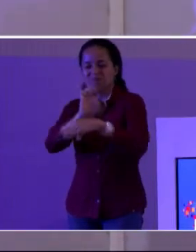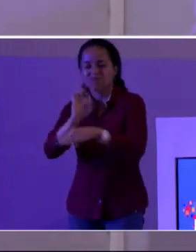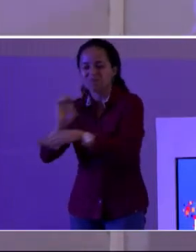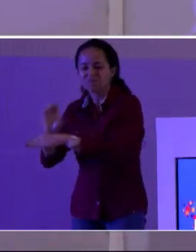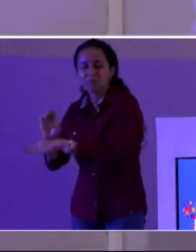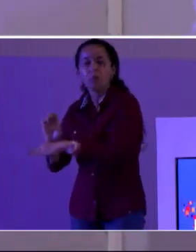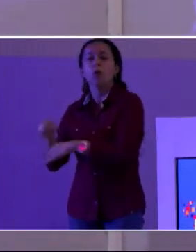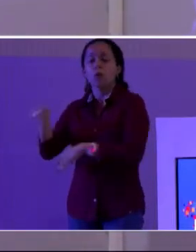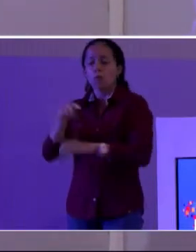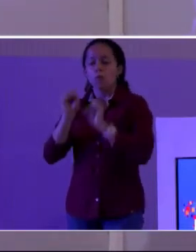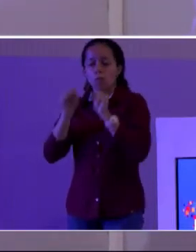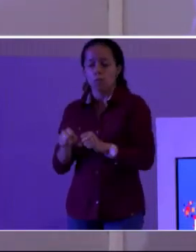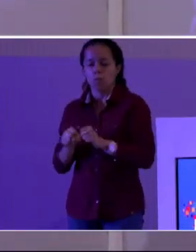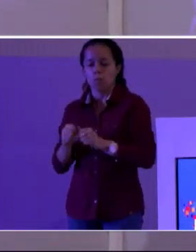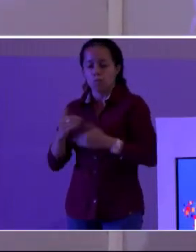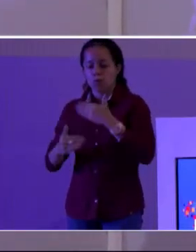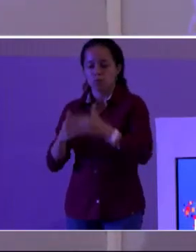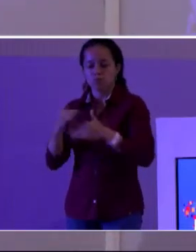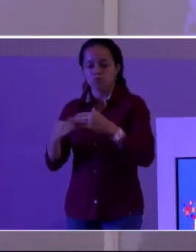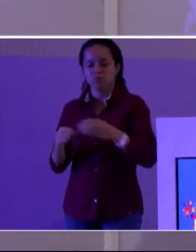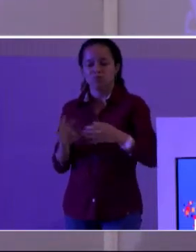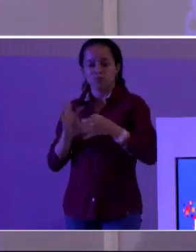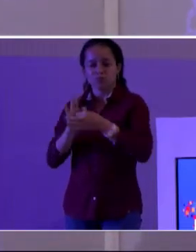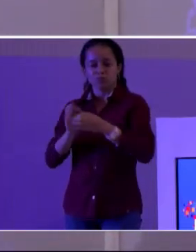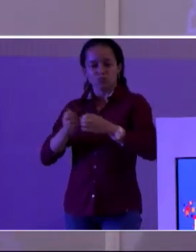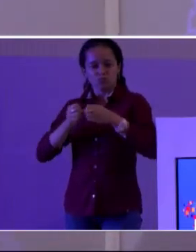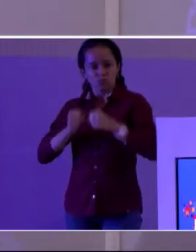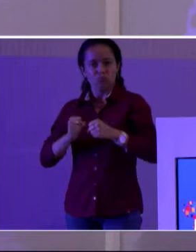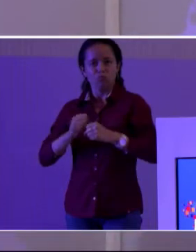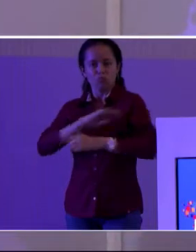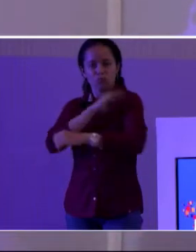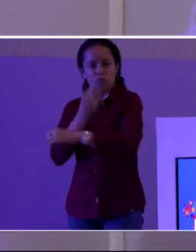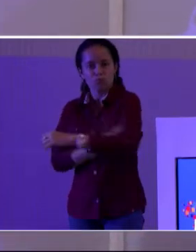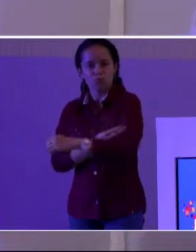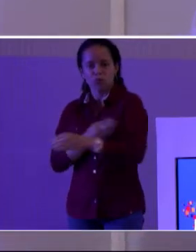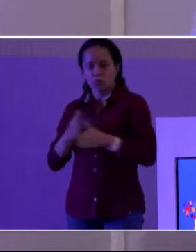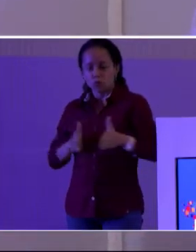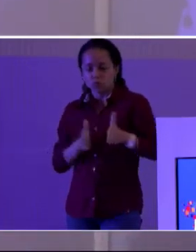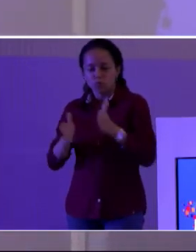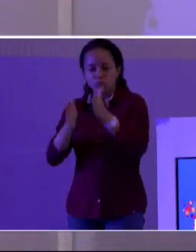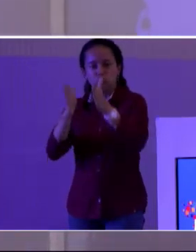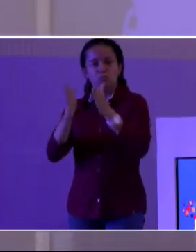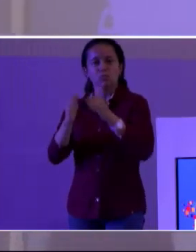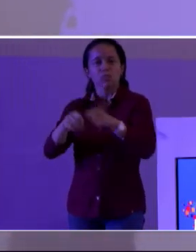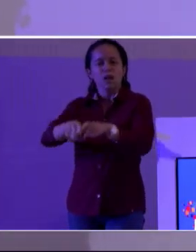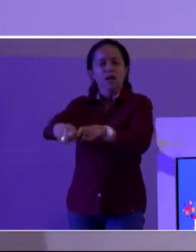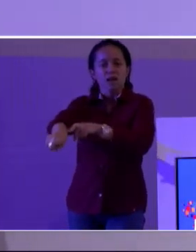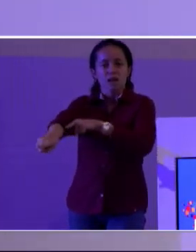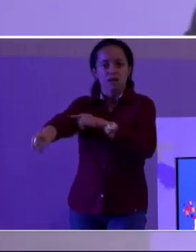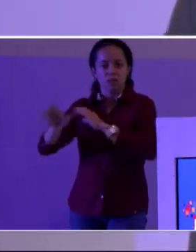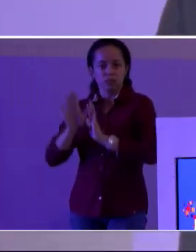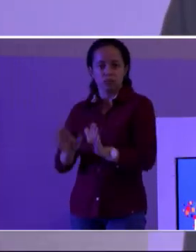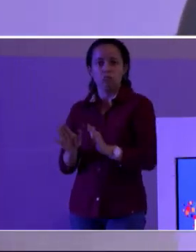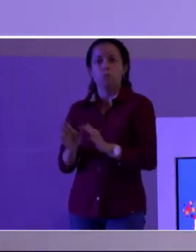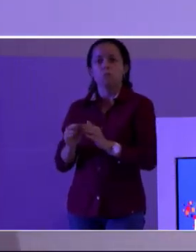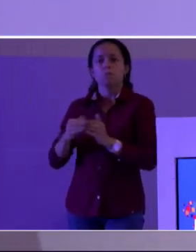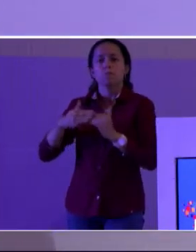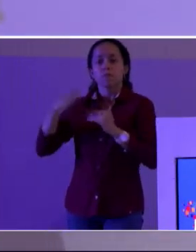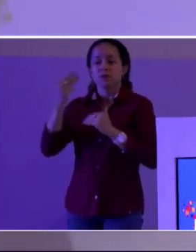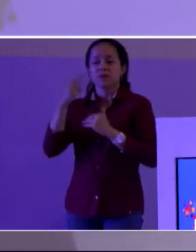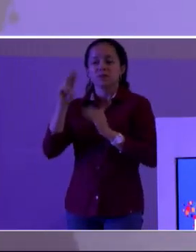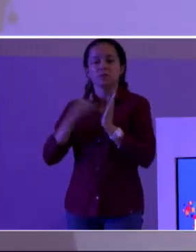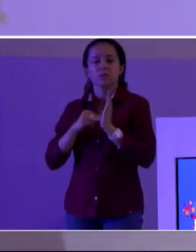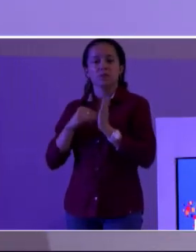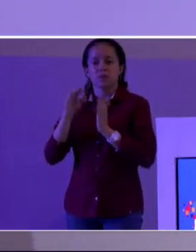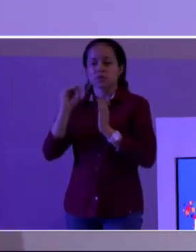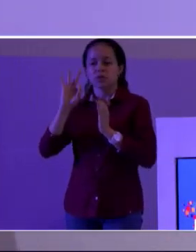para que este proceso se consolidara una ruta de largo plazo, una ruta de largo aliento. más de 13.039